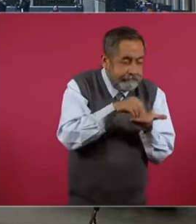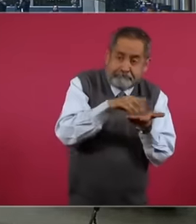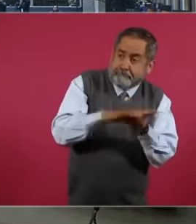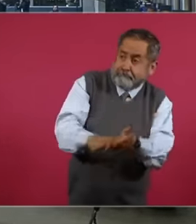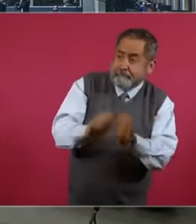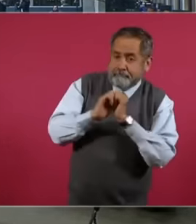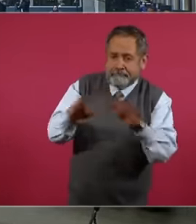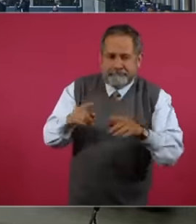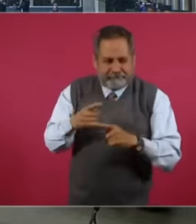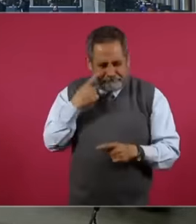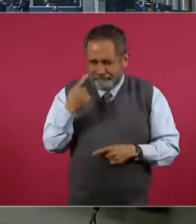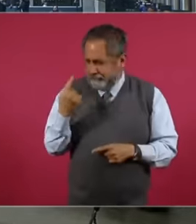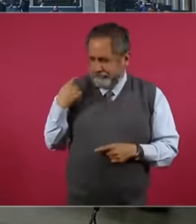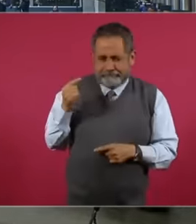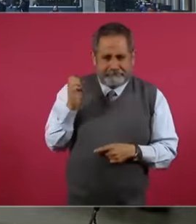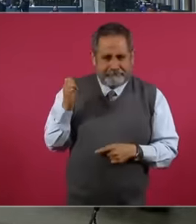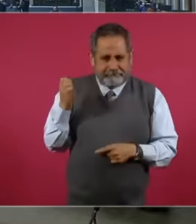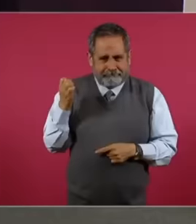en enero,